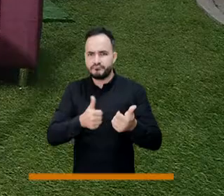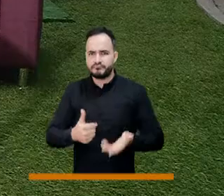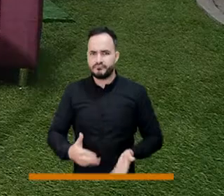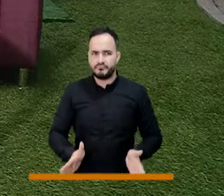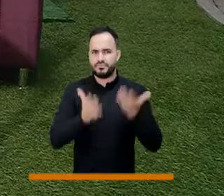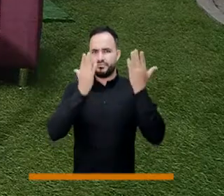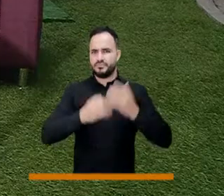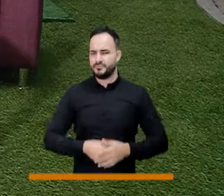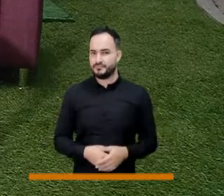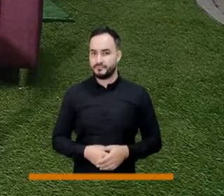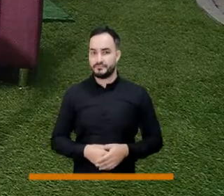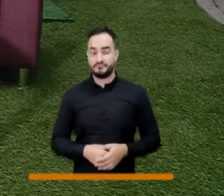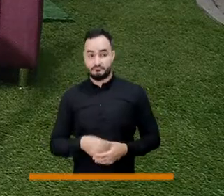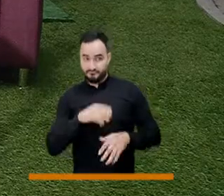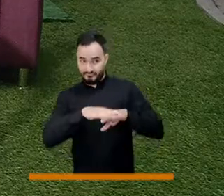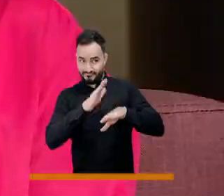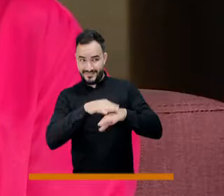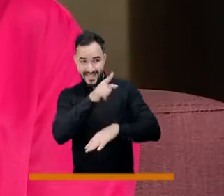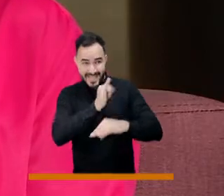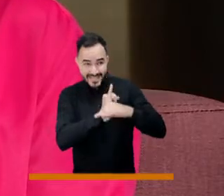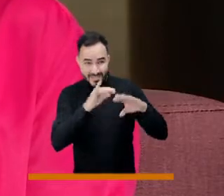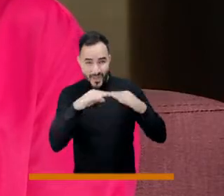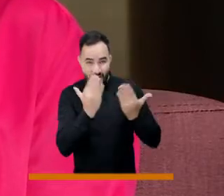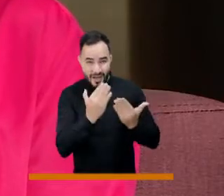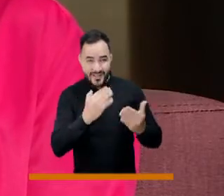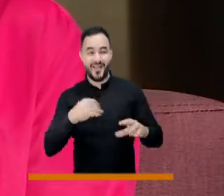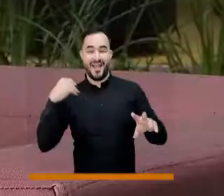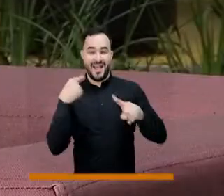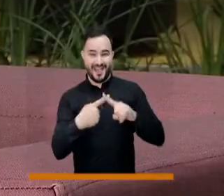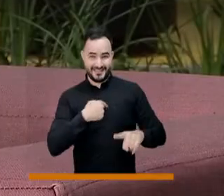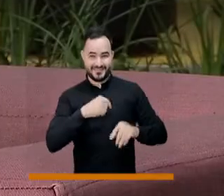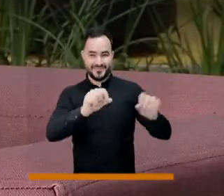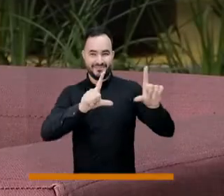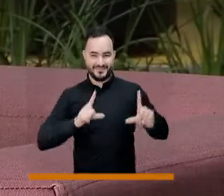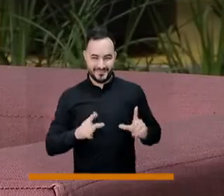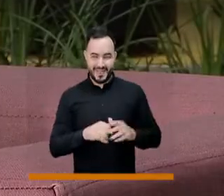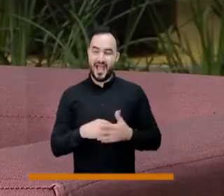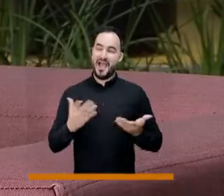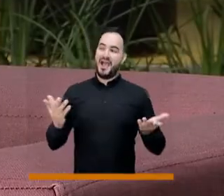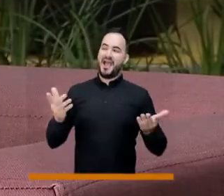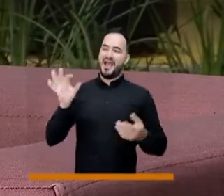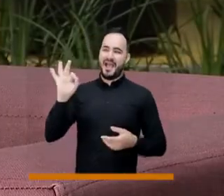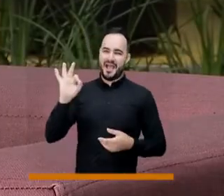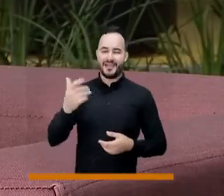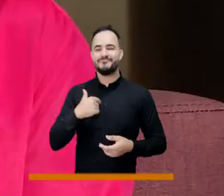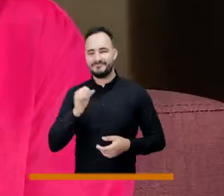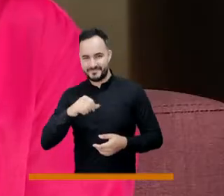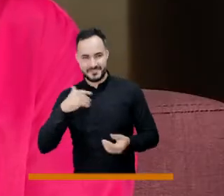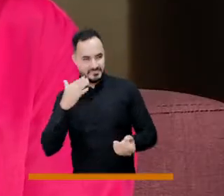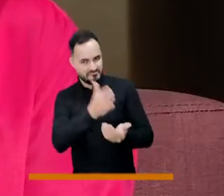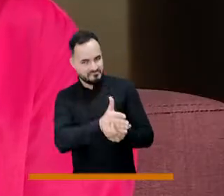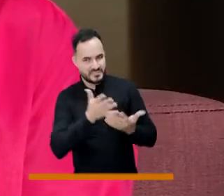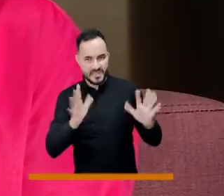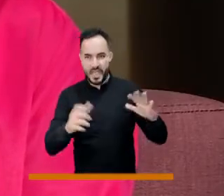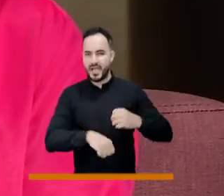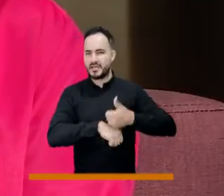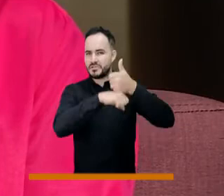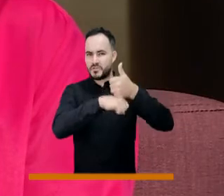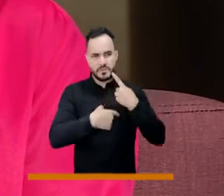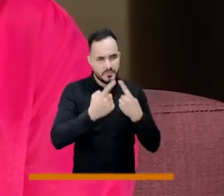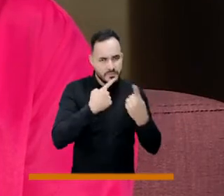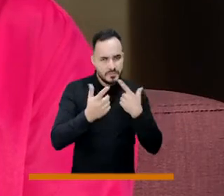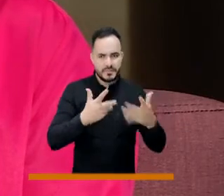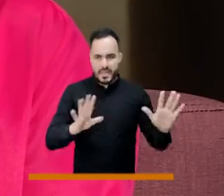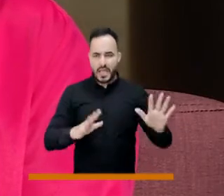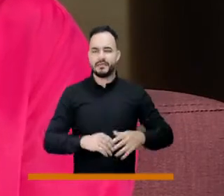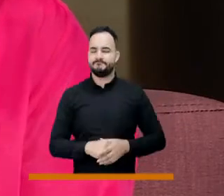planta física de los colegios? Le cuento que yo soy egresada de la Javiera Londoño. Ah, qué maravilla, sí, yo estuvo recientemente. Y ahí hemos estado hablando con el